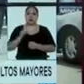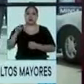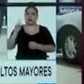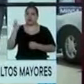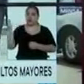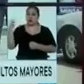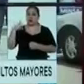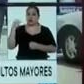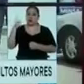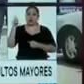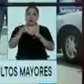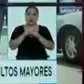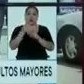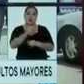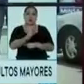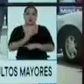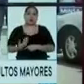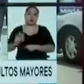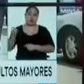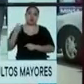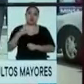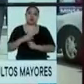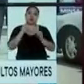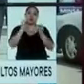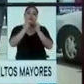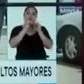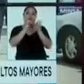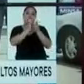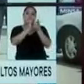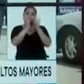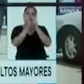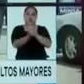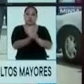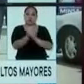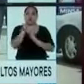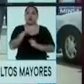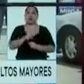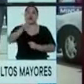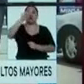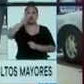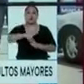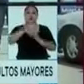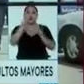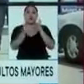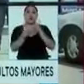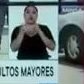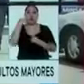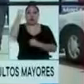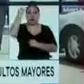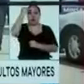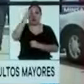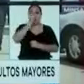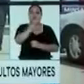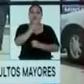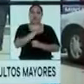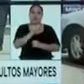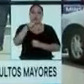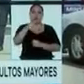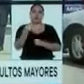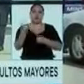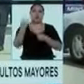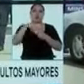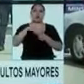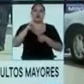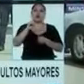Boxeo y Muay Thai, pies hincha de la Alianza, lo aboya pues. Si en el fútbol una barbaridad así sería